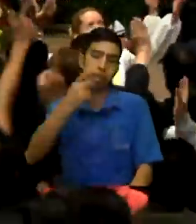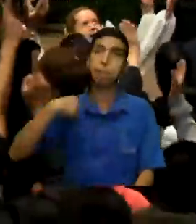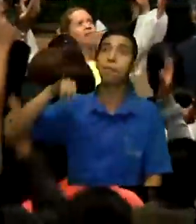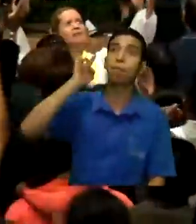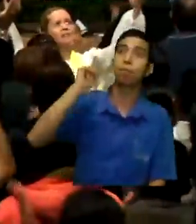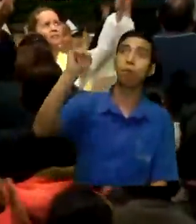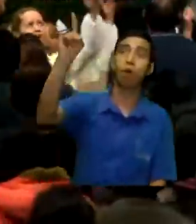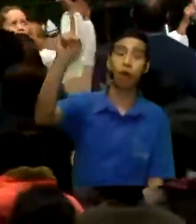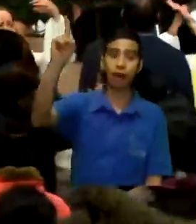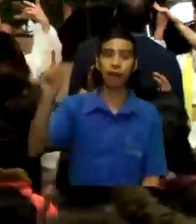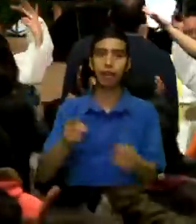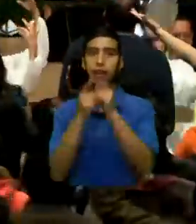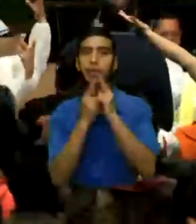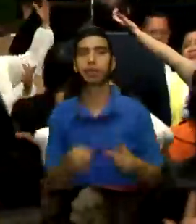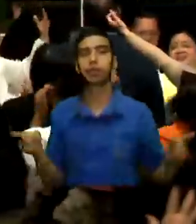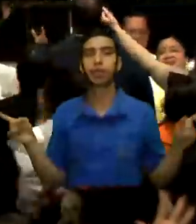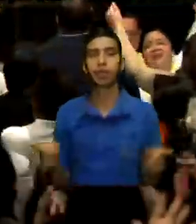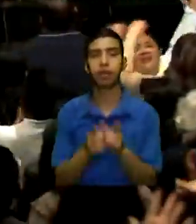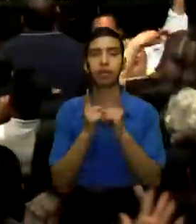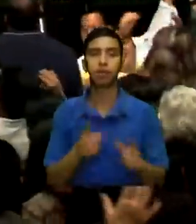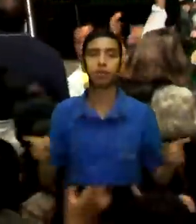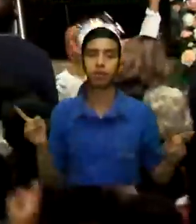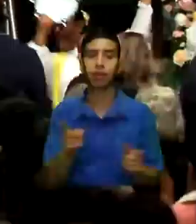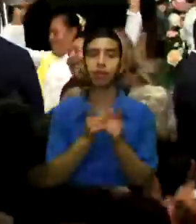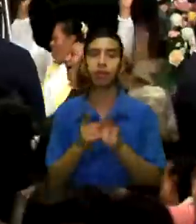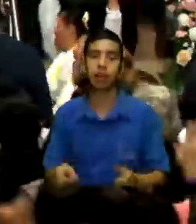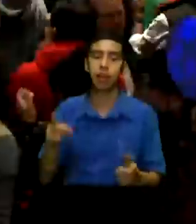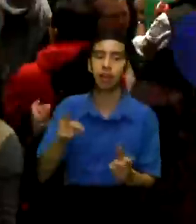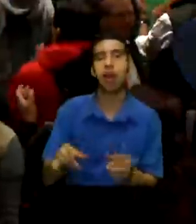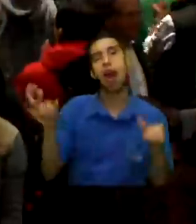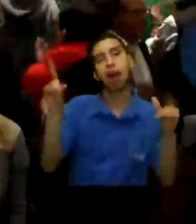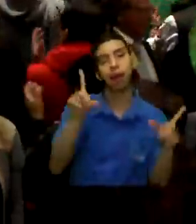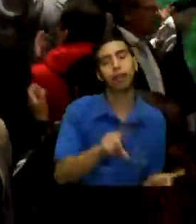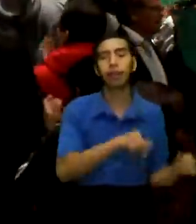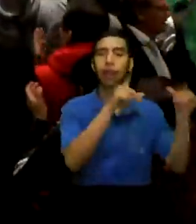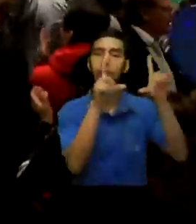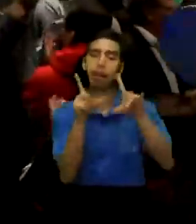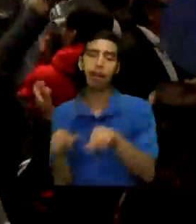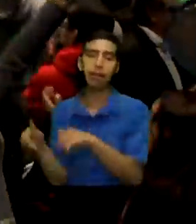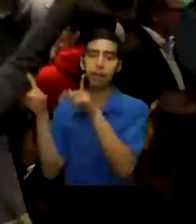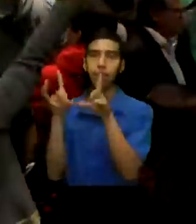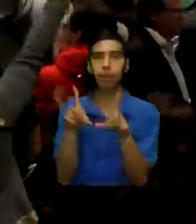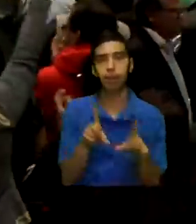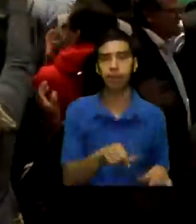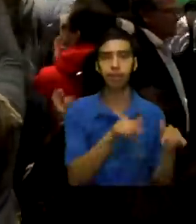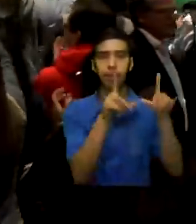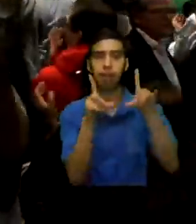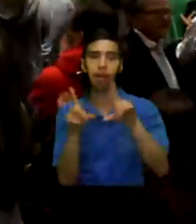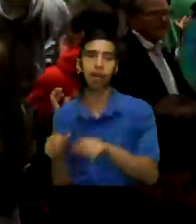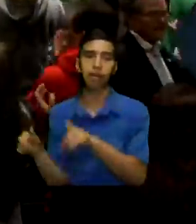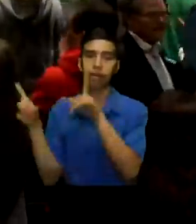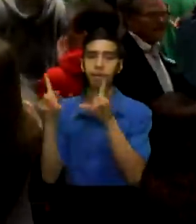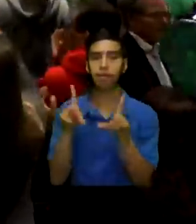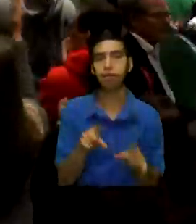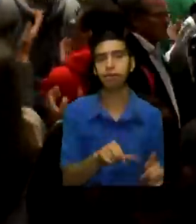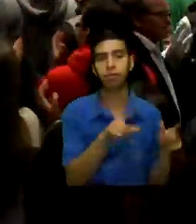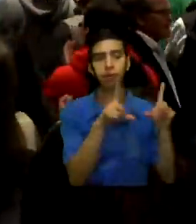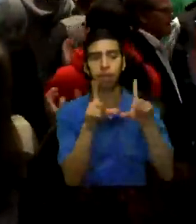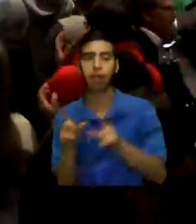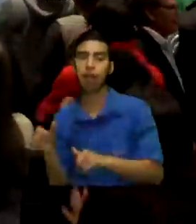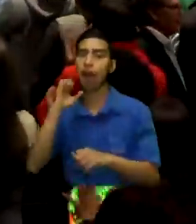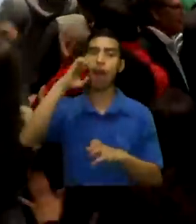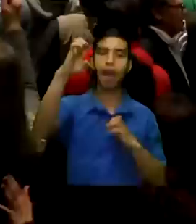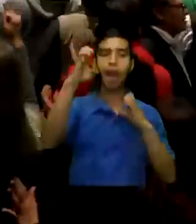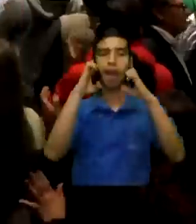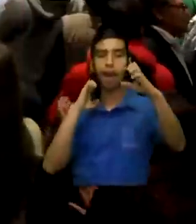causa de él yo me haré más vil. La la la la la la la la la la la la la la